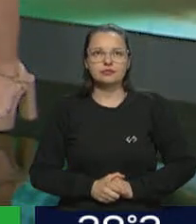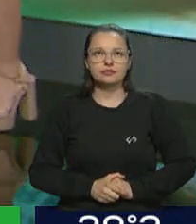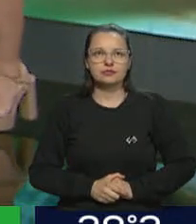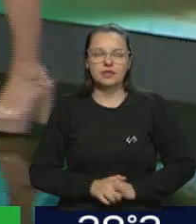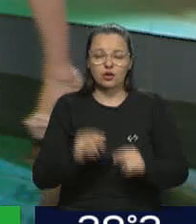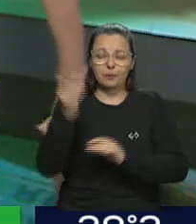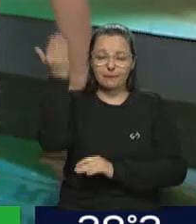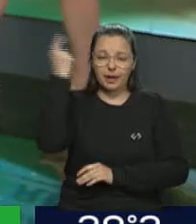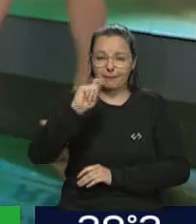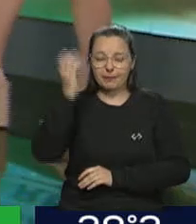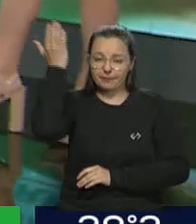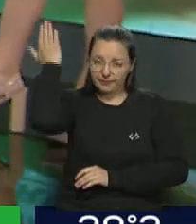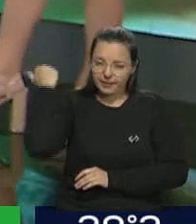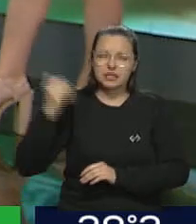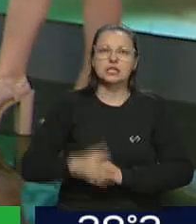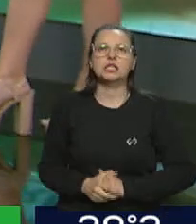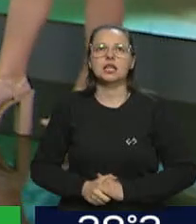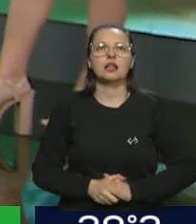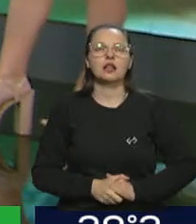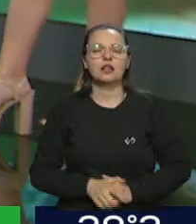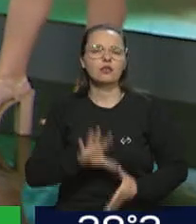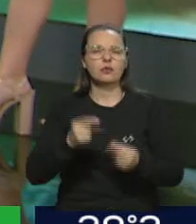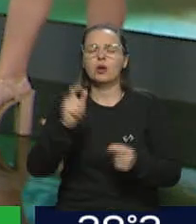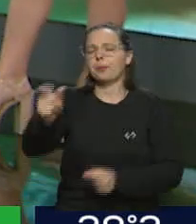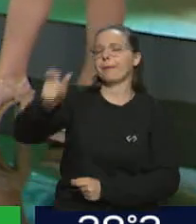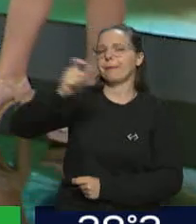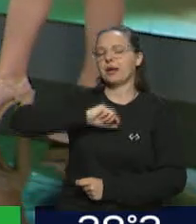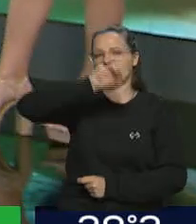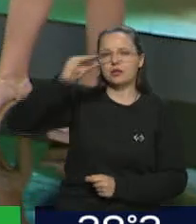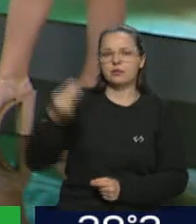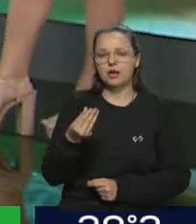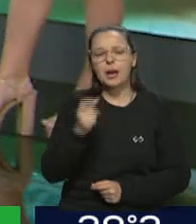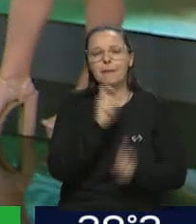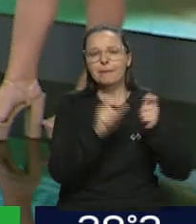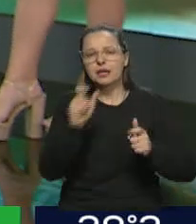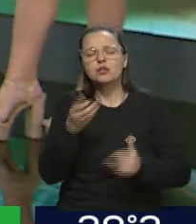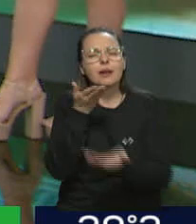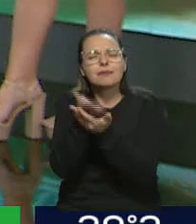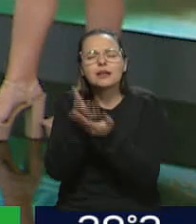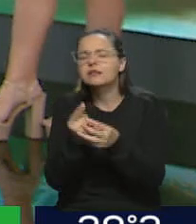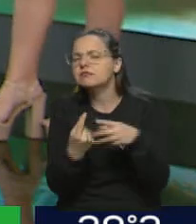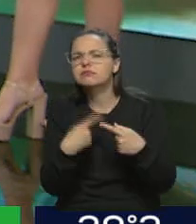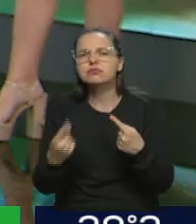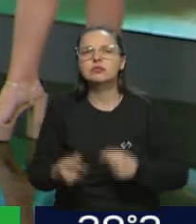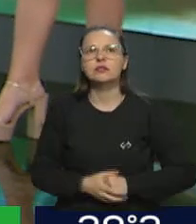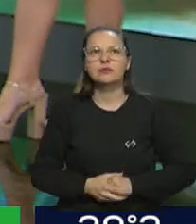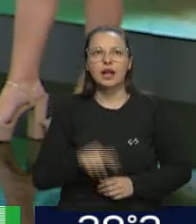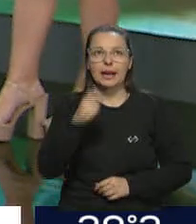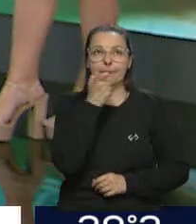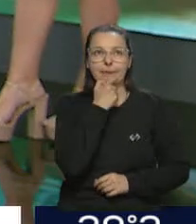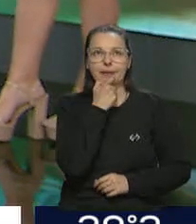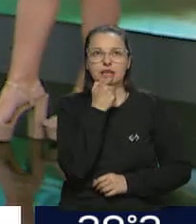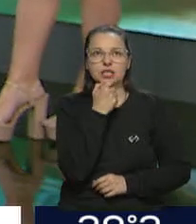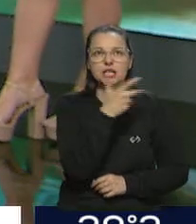pasado. ¿Cómo resultó estos créditos de ANSES? ¿Cuántas personas lo solicitaron? En Mendoza, de unos